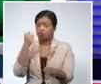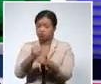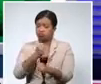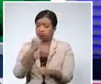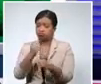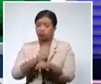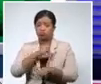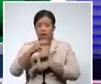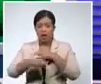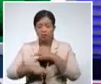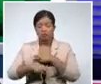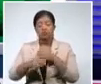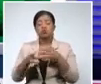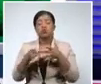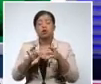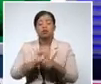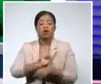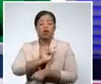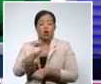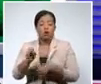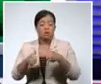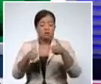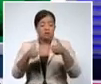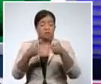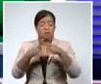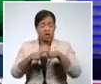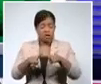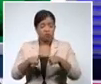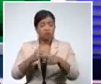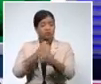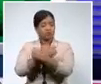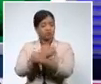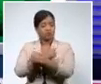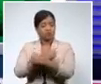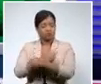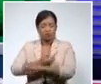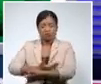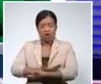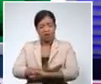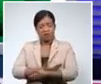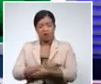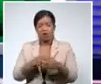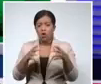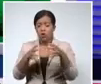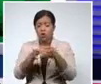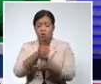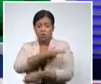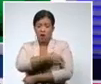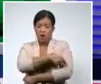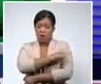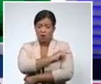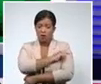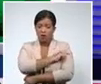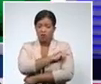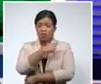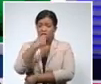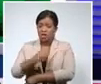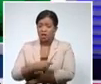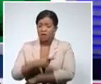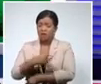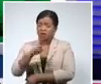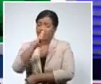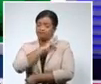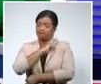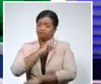recuperar, pero no exento de muchos riesgos. Además, un grupo de población con el que tenemos una